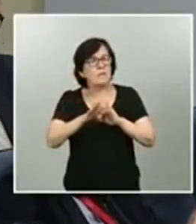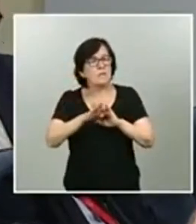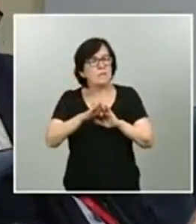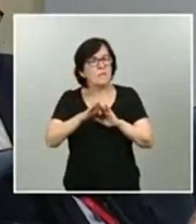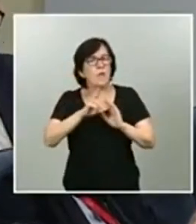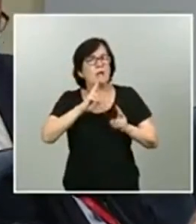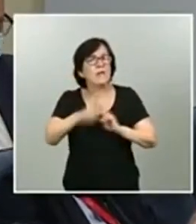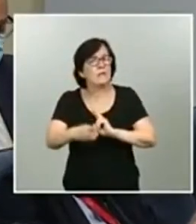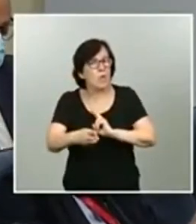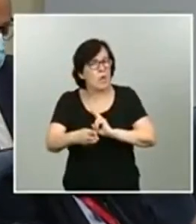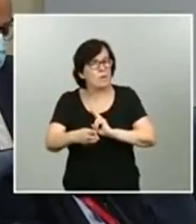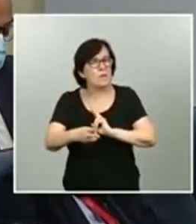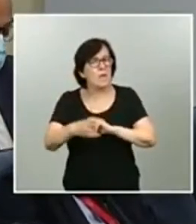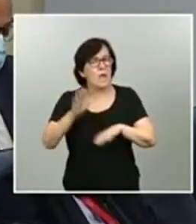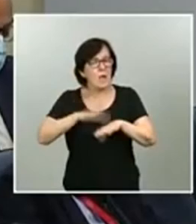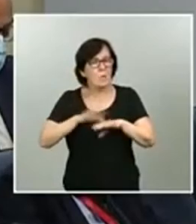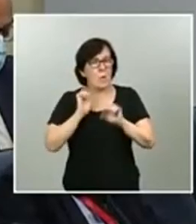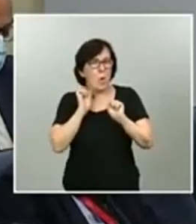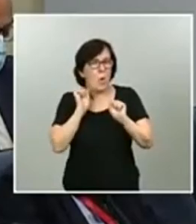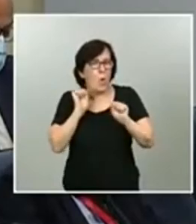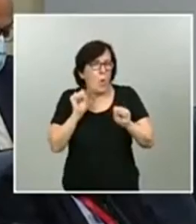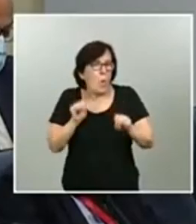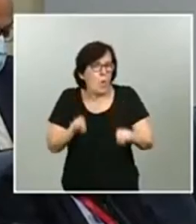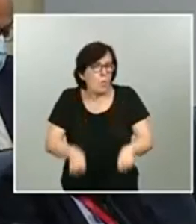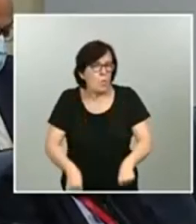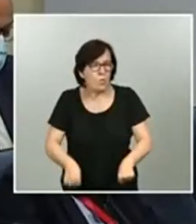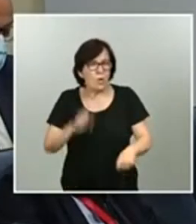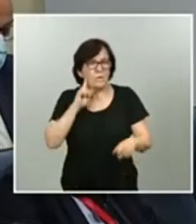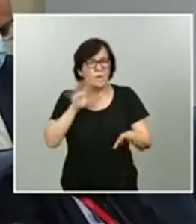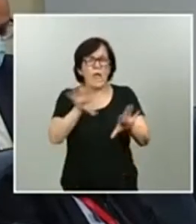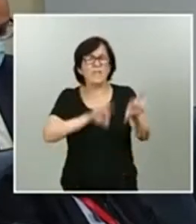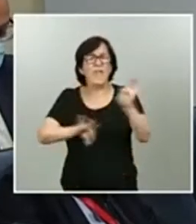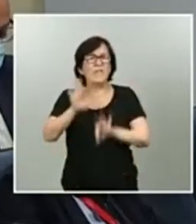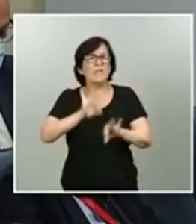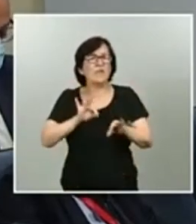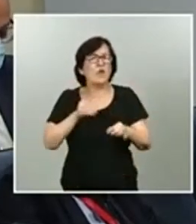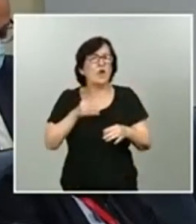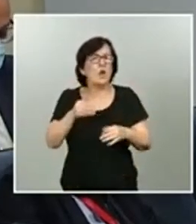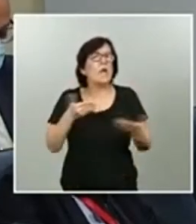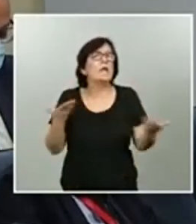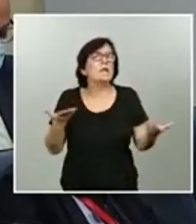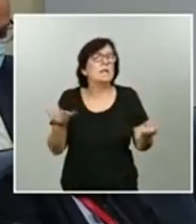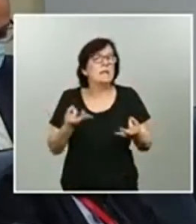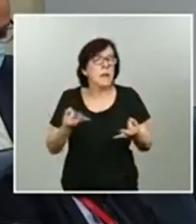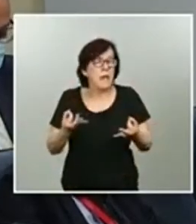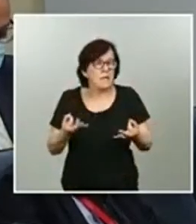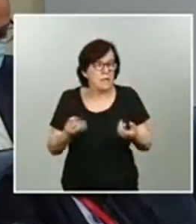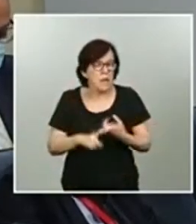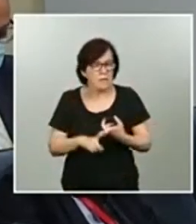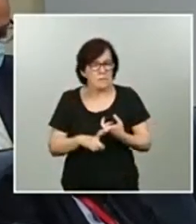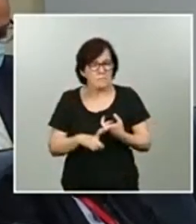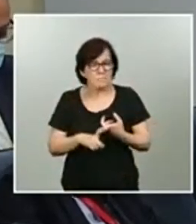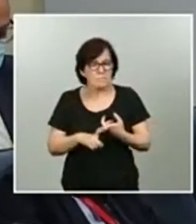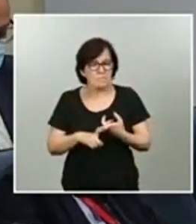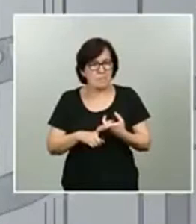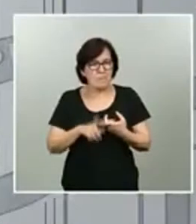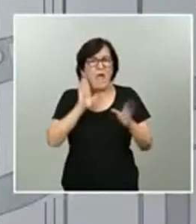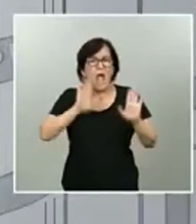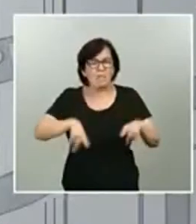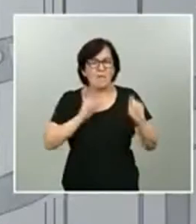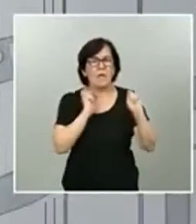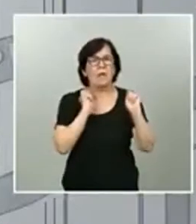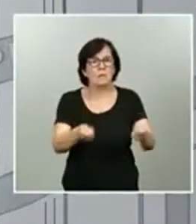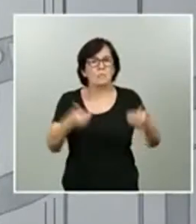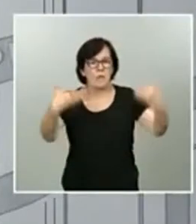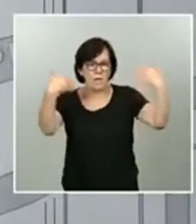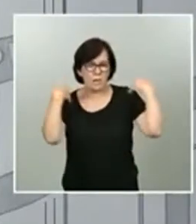porque se ha retrasado muchísimo la decisión y no sabemos qué va a pasar, quién va a ser finalmente responsable de las